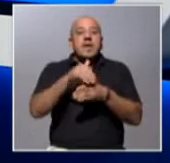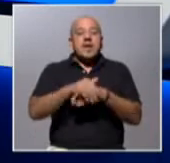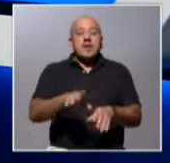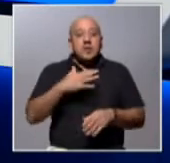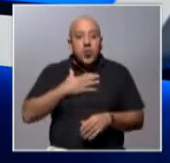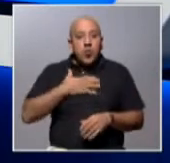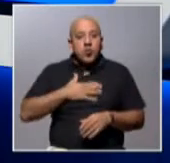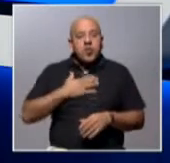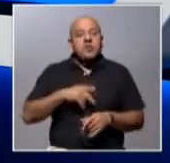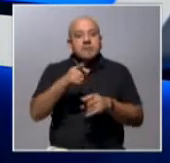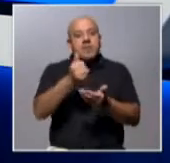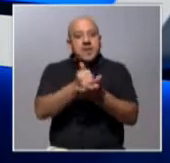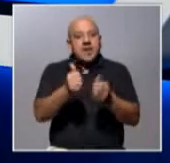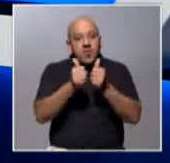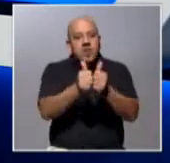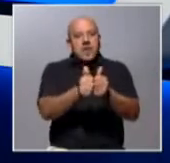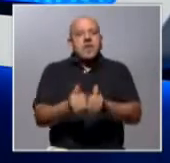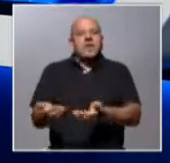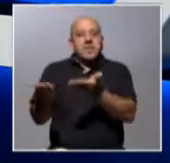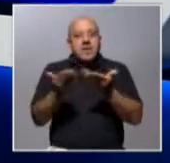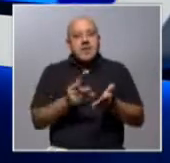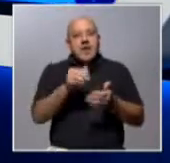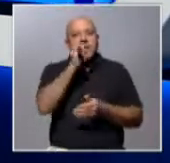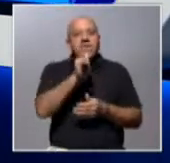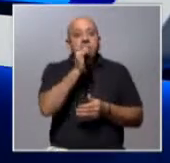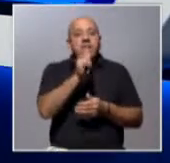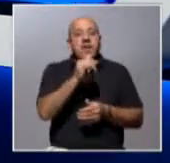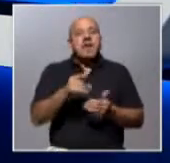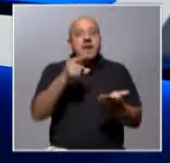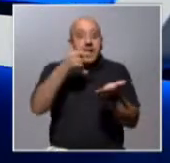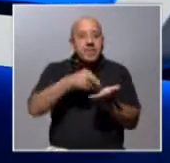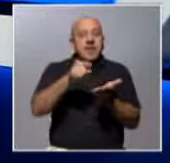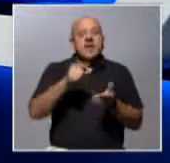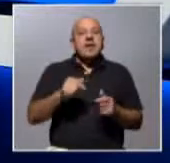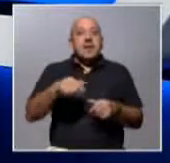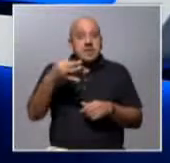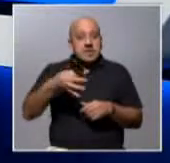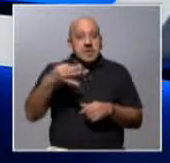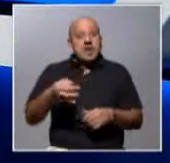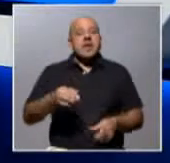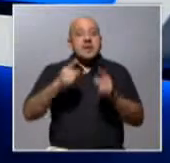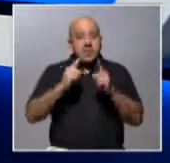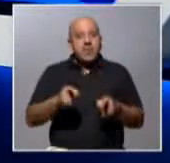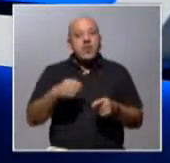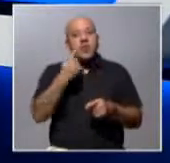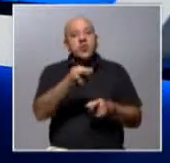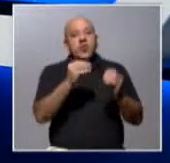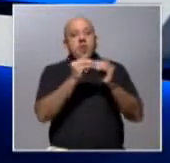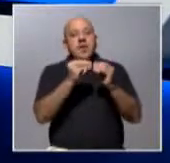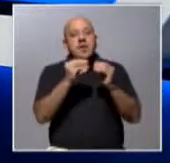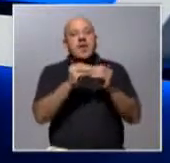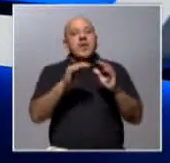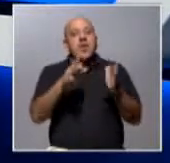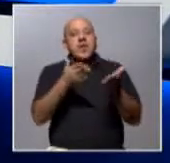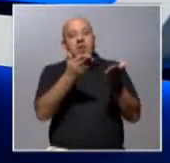gusto poder acompañarlos. Les doy la bienvenida a Informe Capital Especial y alguien que también les va a dar la bienvenida, pero desde otro punto de esta ciudad,